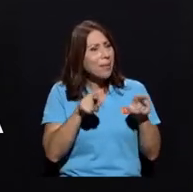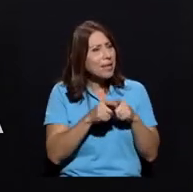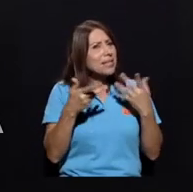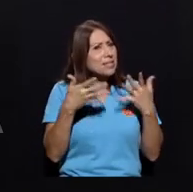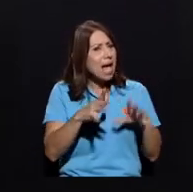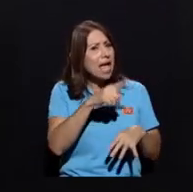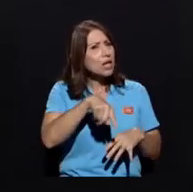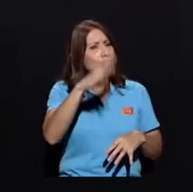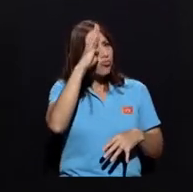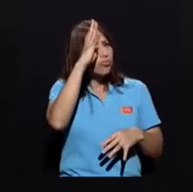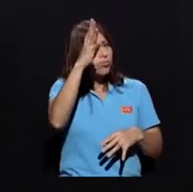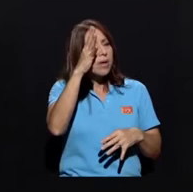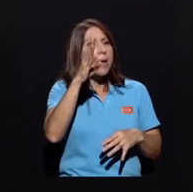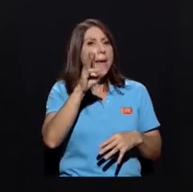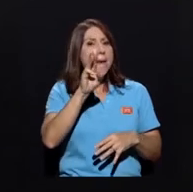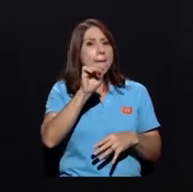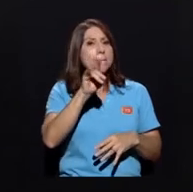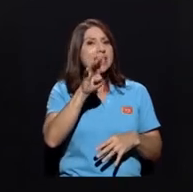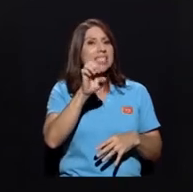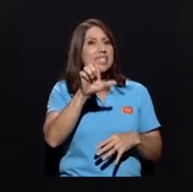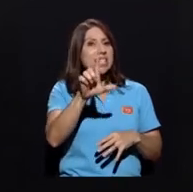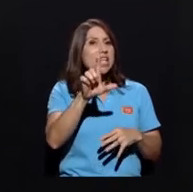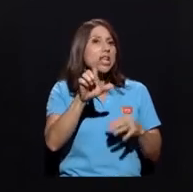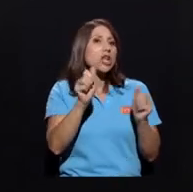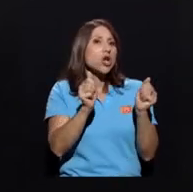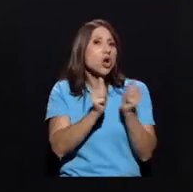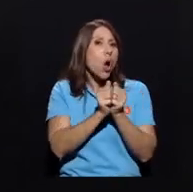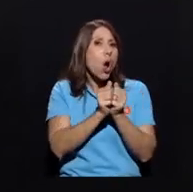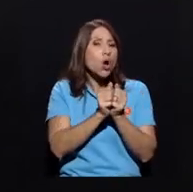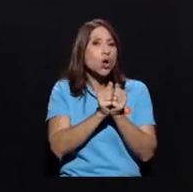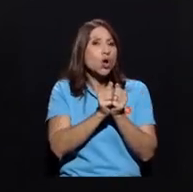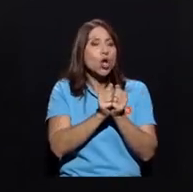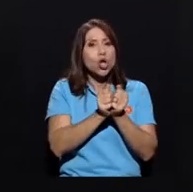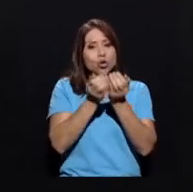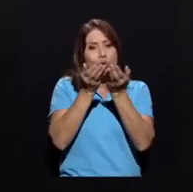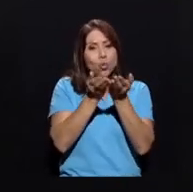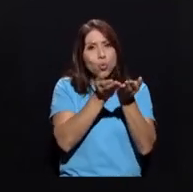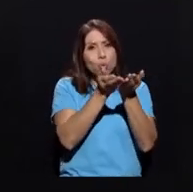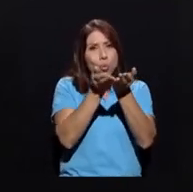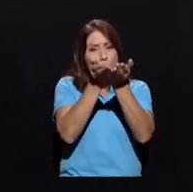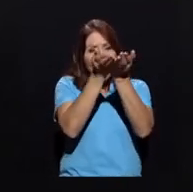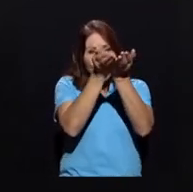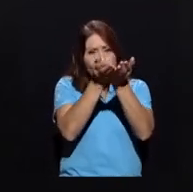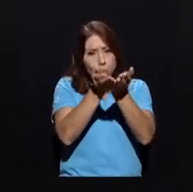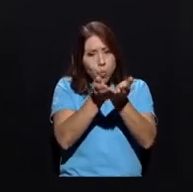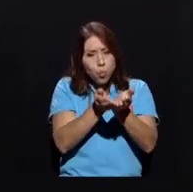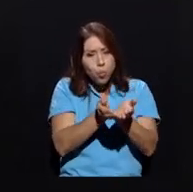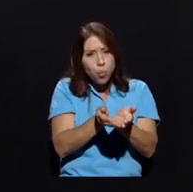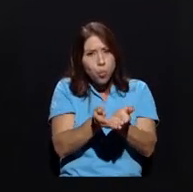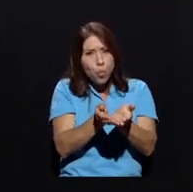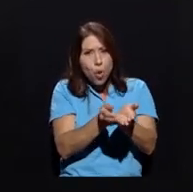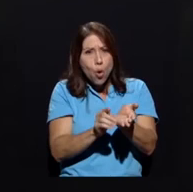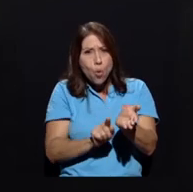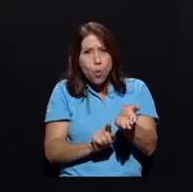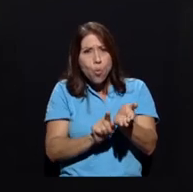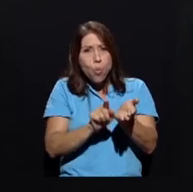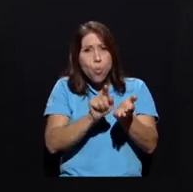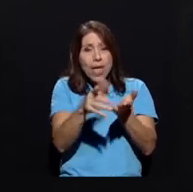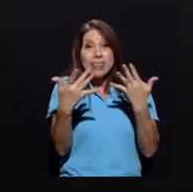desarrollado misiles desde submarinos y además en las fotos que han mostrado… Cuando van a lanzar